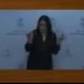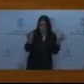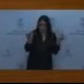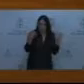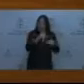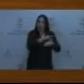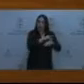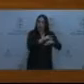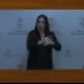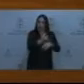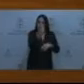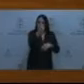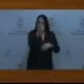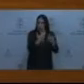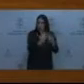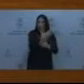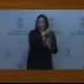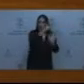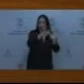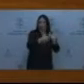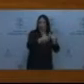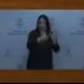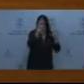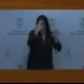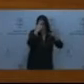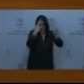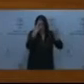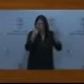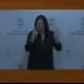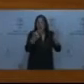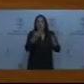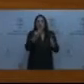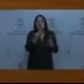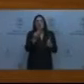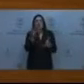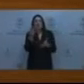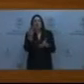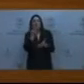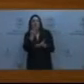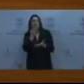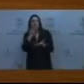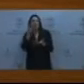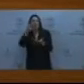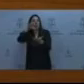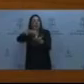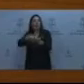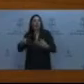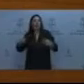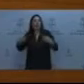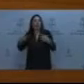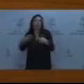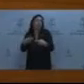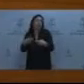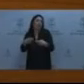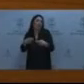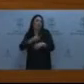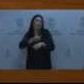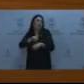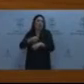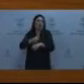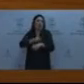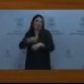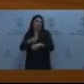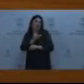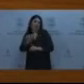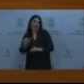tiene un orientador a jornada completa, hablo de memoria, y un colegio de enseñanza concertada sería 1 hora semanal, 2 horas semanales a